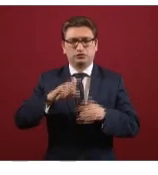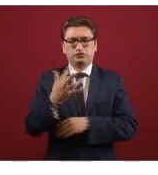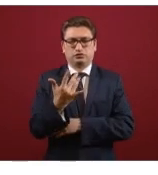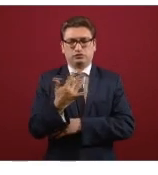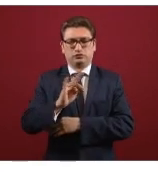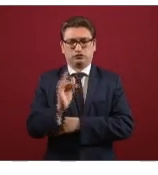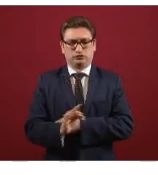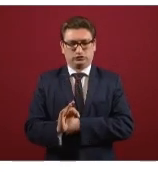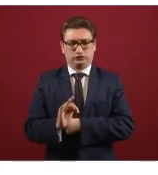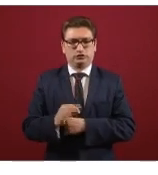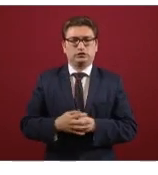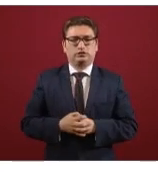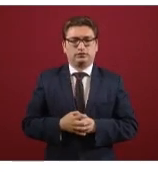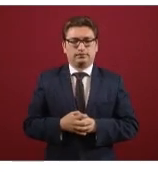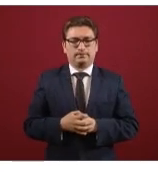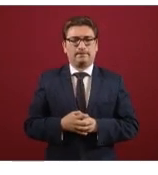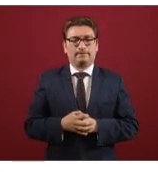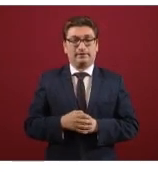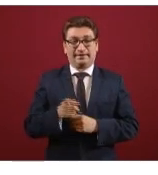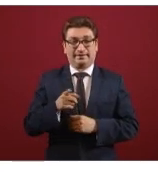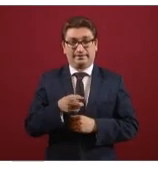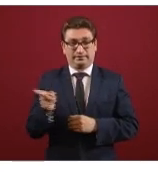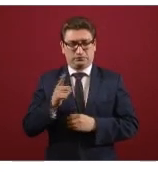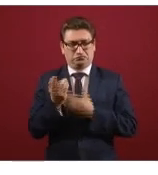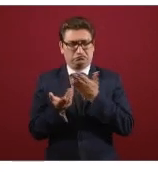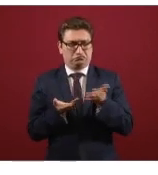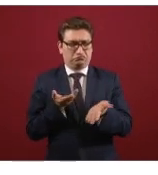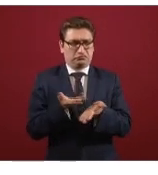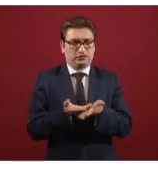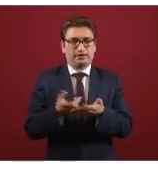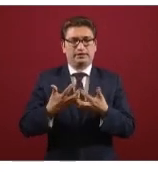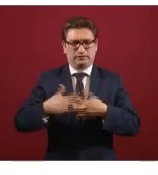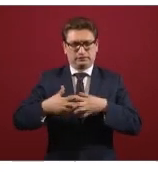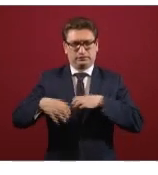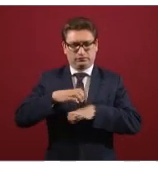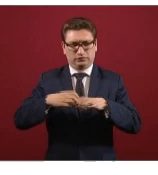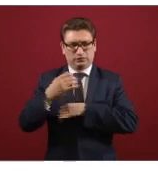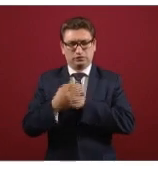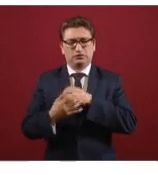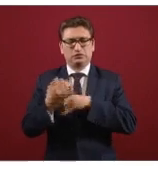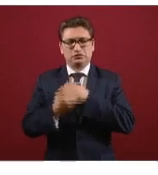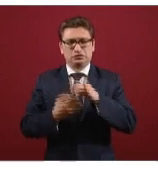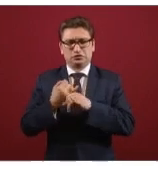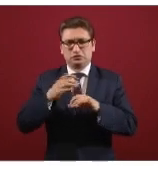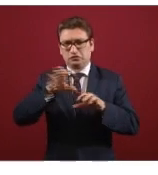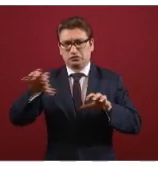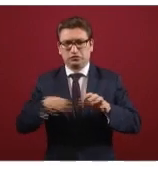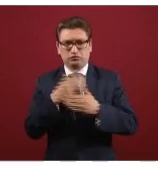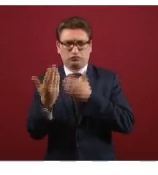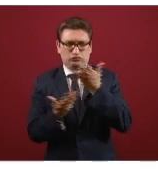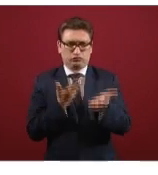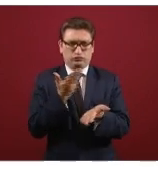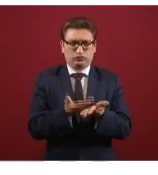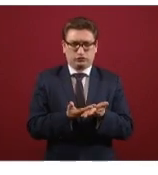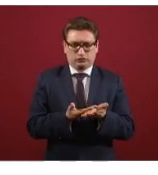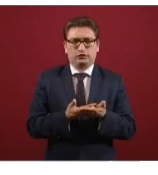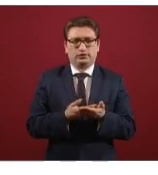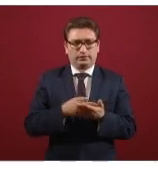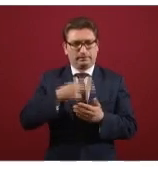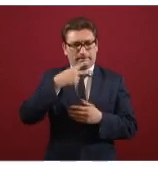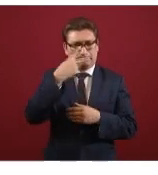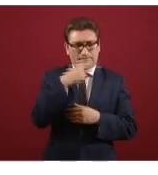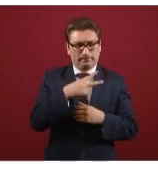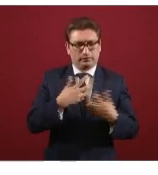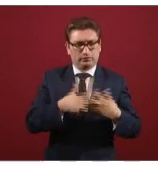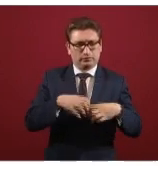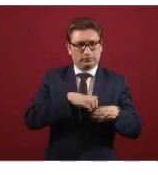van presentaron ellos las empresas transnacionales propuestas con empresas mexicanas